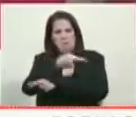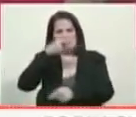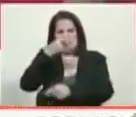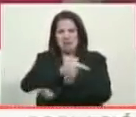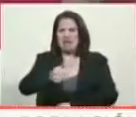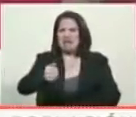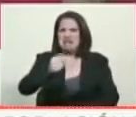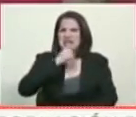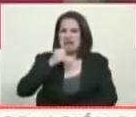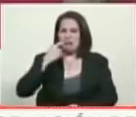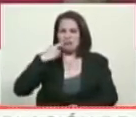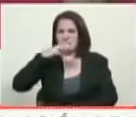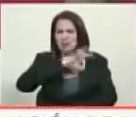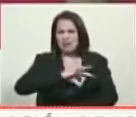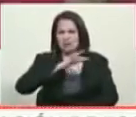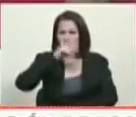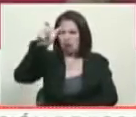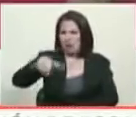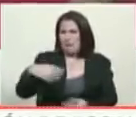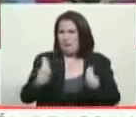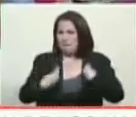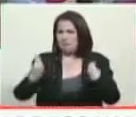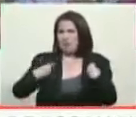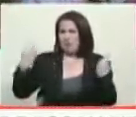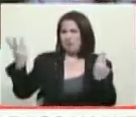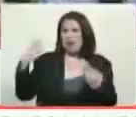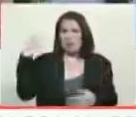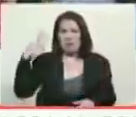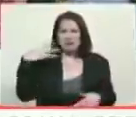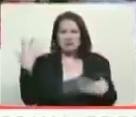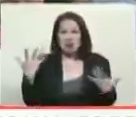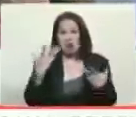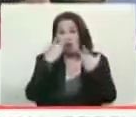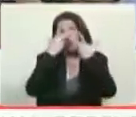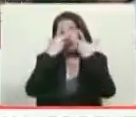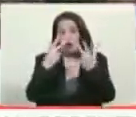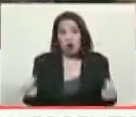Venezuela un señor que está en Washington. No.